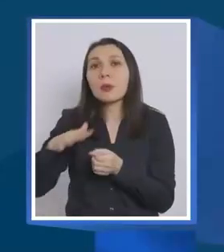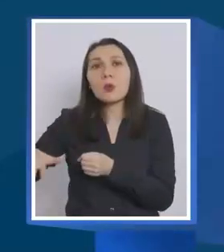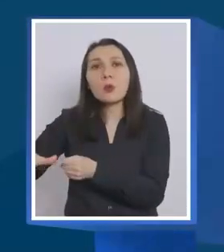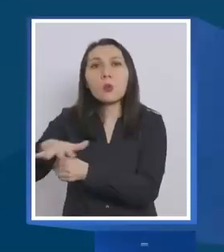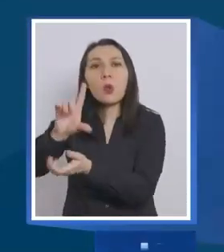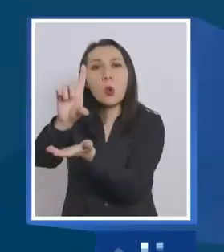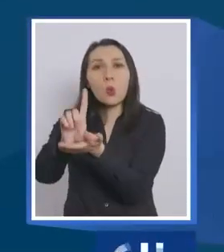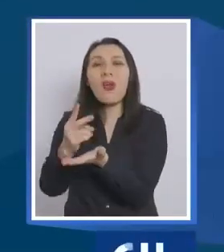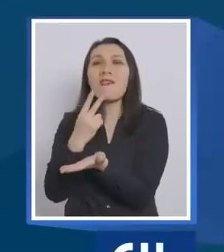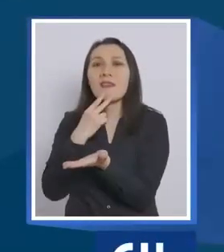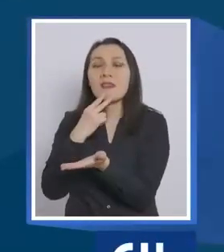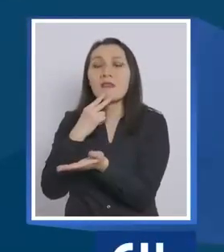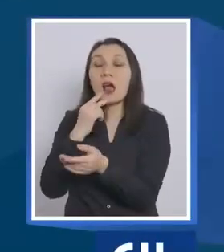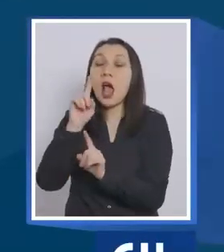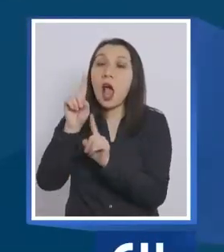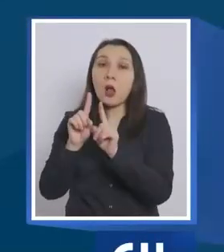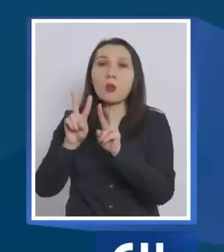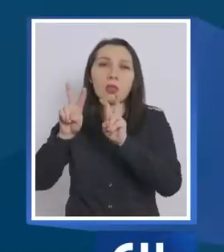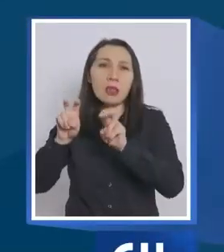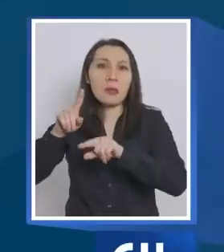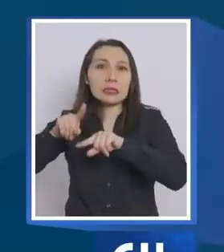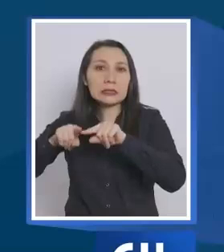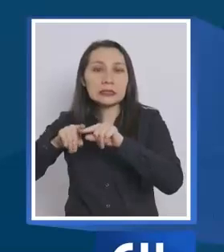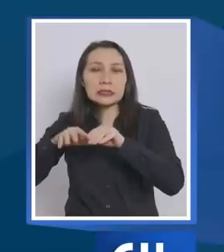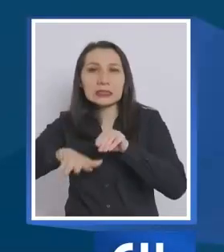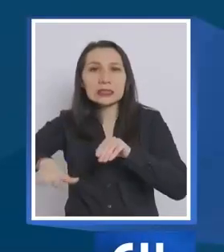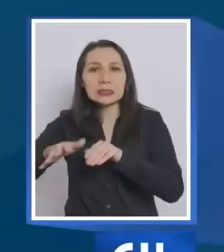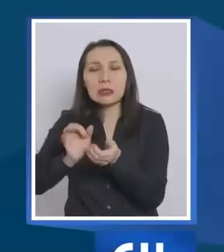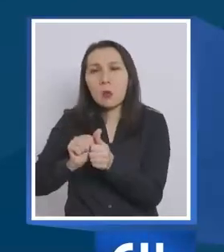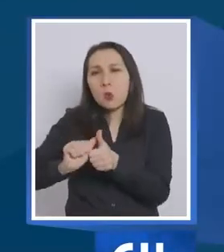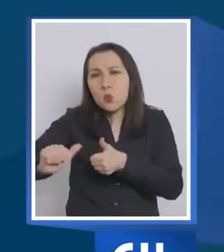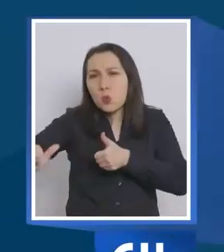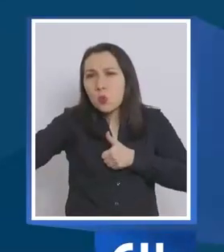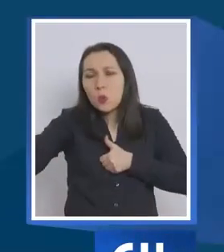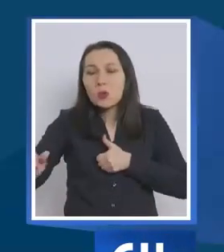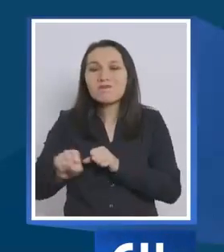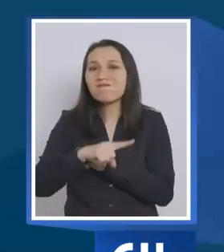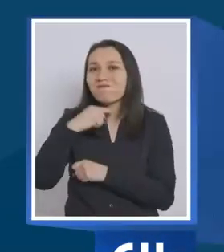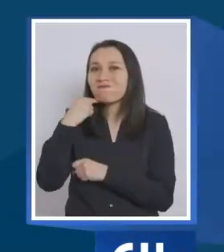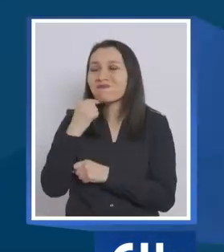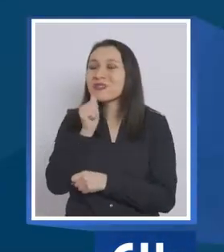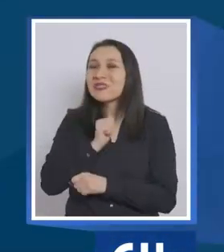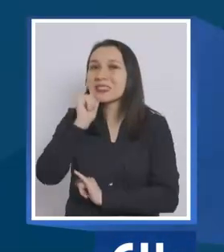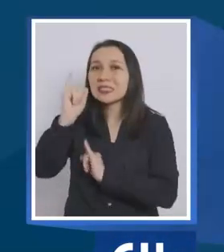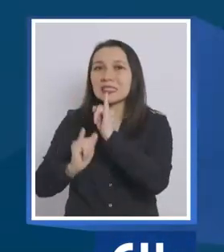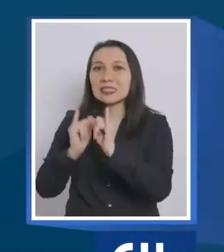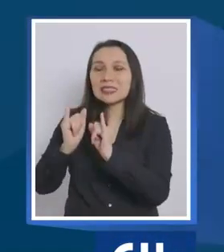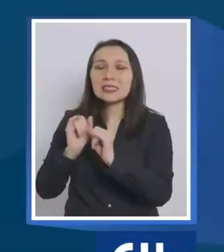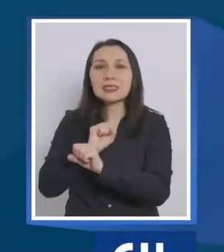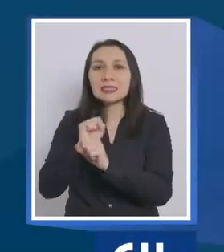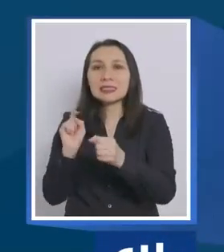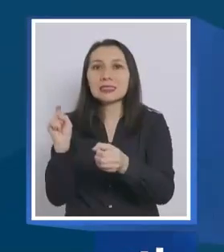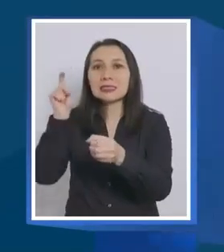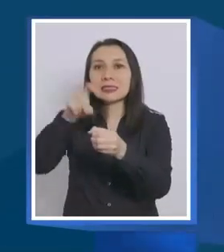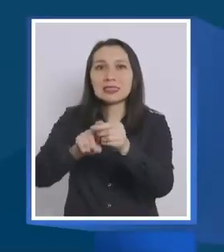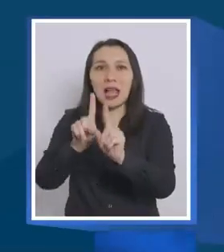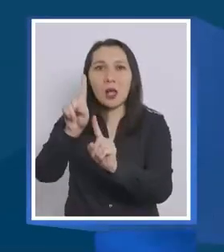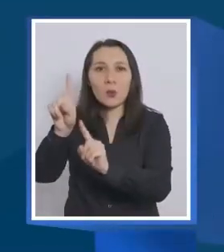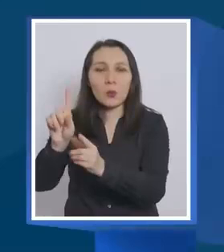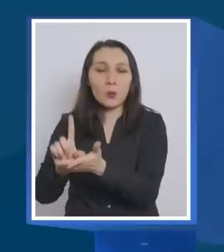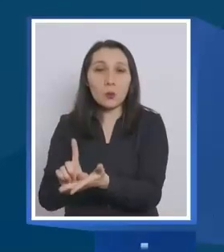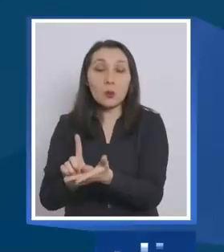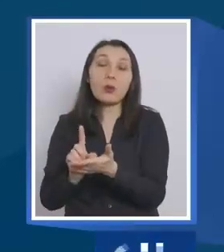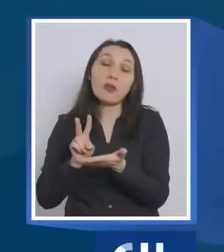zona donde residen. Hay factores territoriales que inciden en la falta de mayor conectividad en algunos lugares